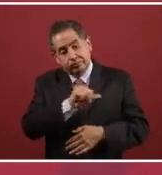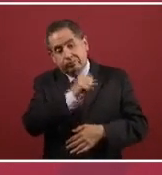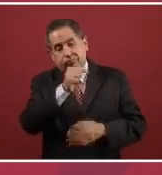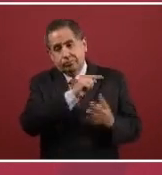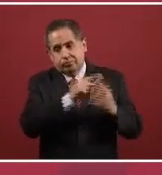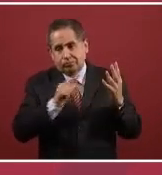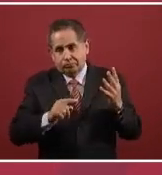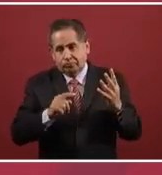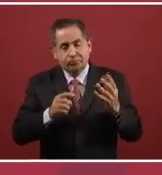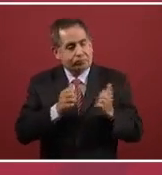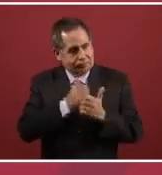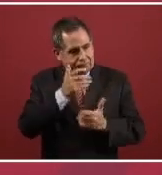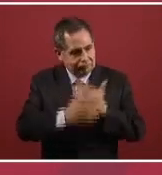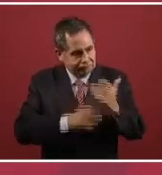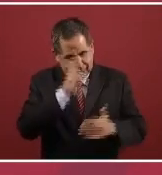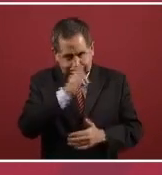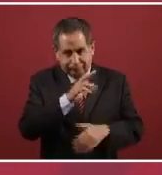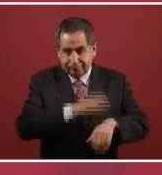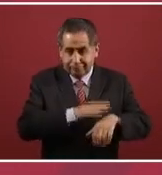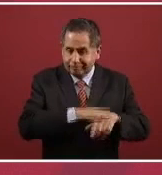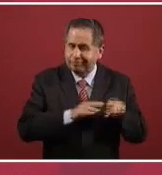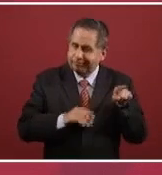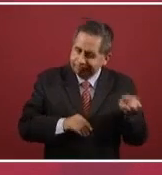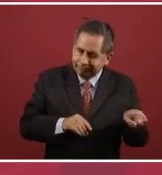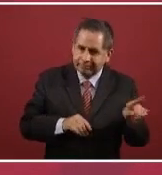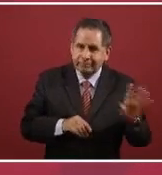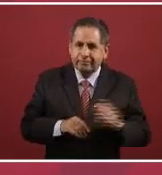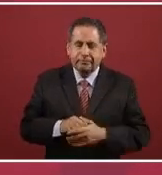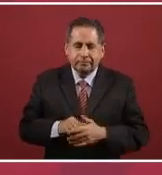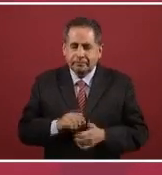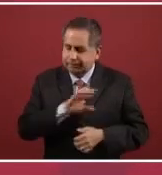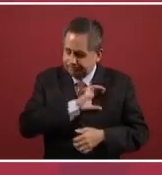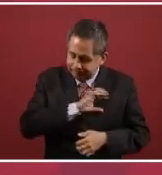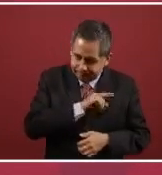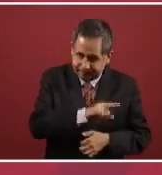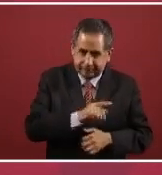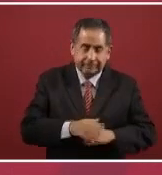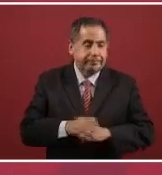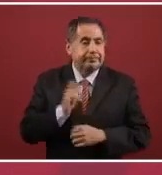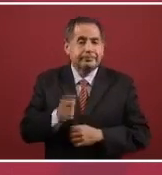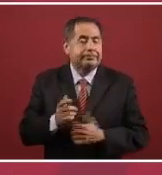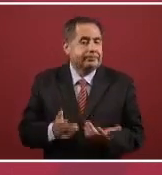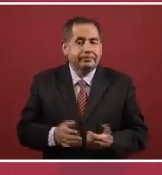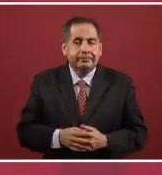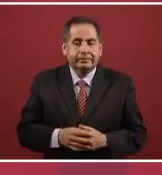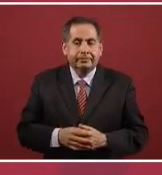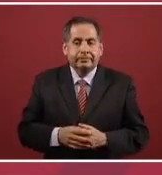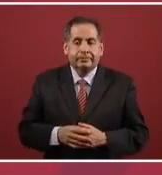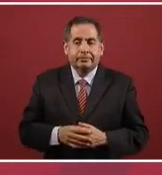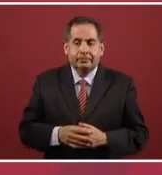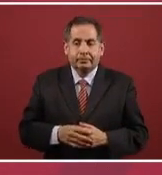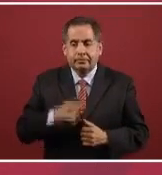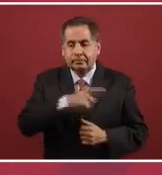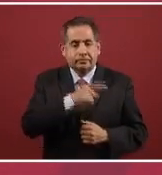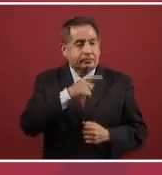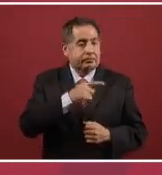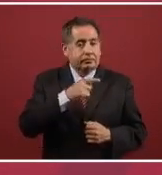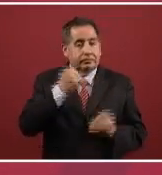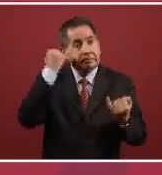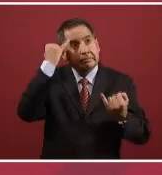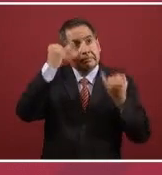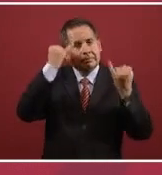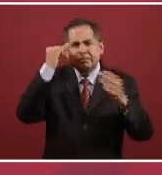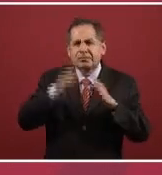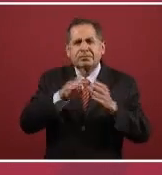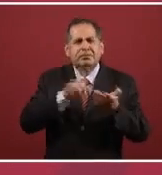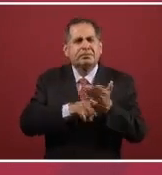lo digo de manera respetuosa, con cariño, es que vuelan mucho. ¿Cómo se dice en